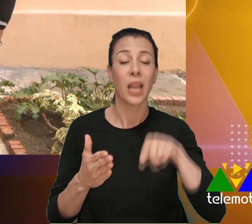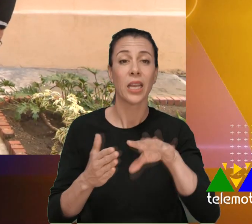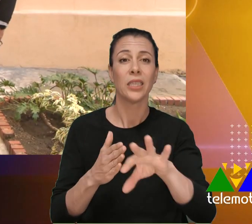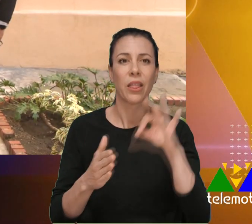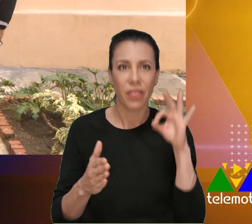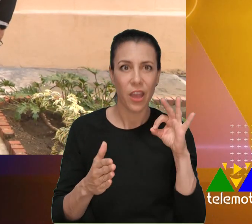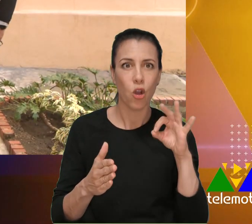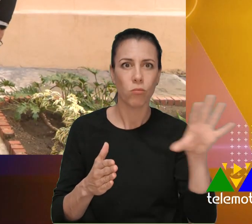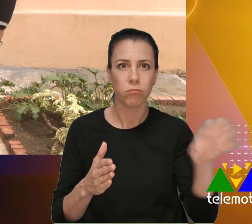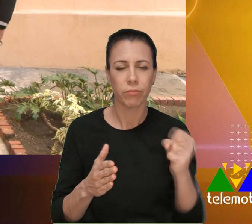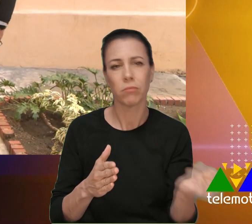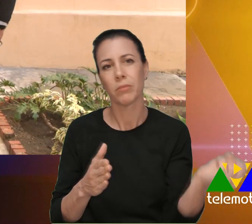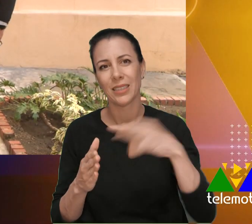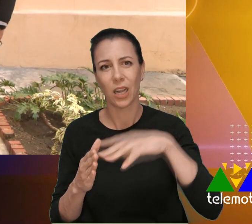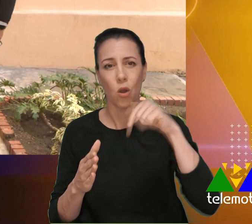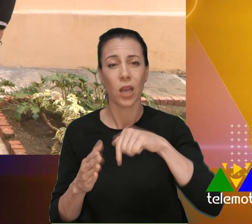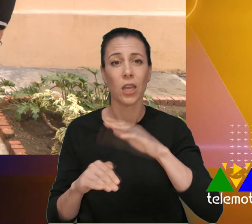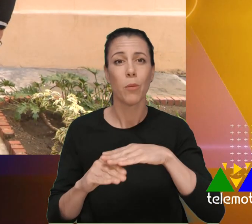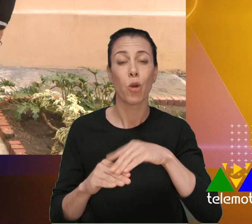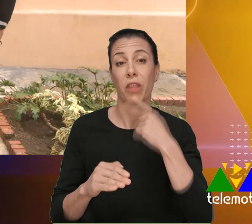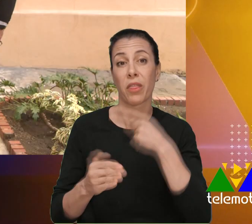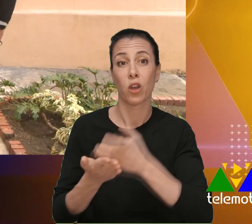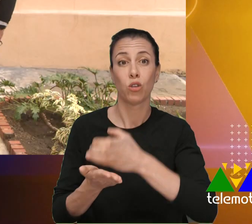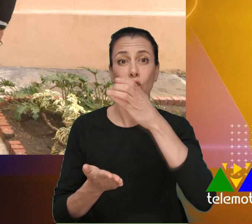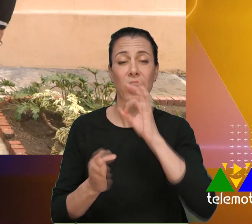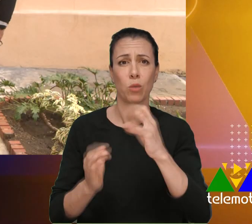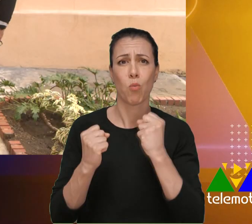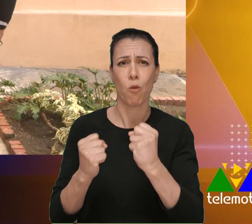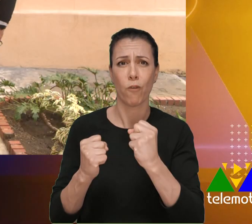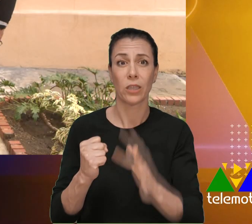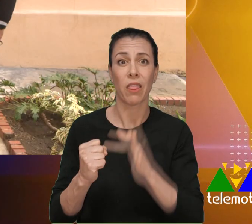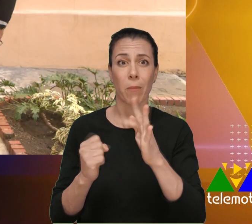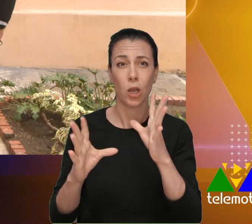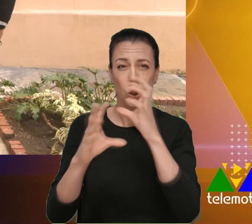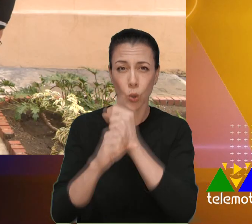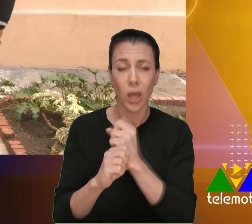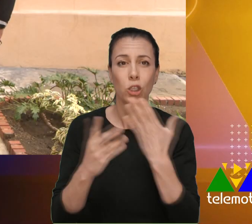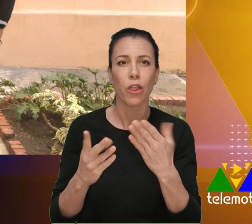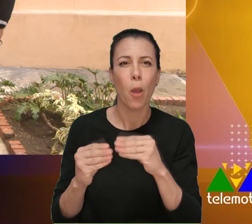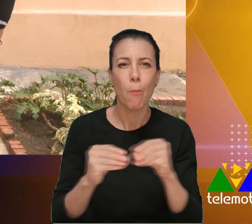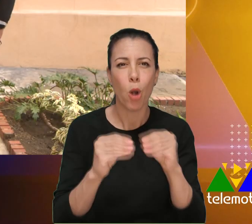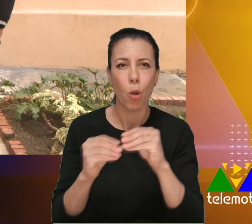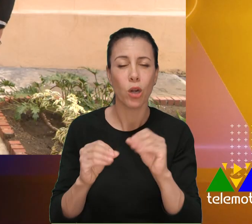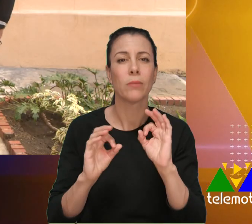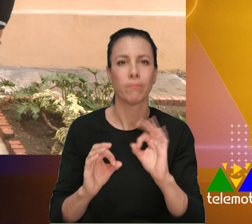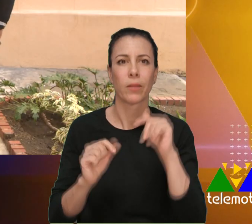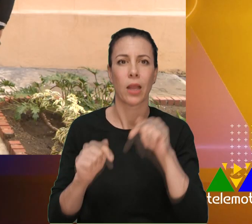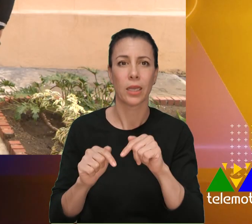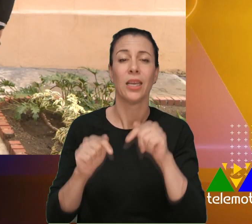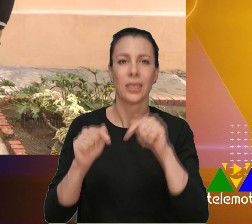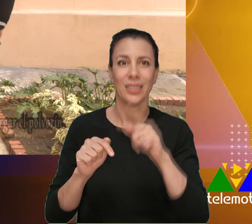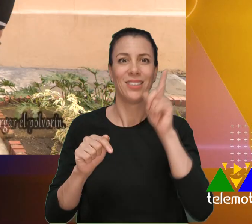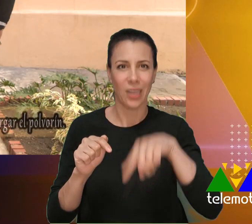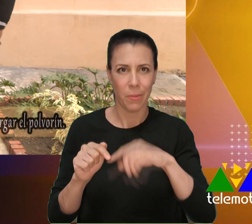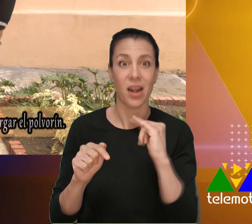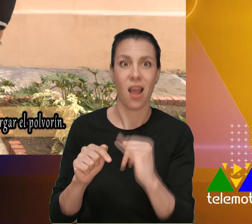decidieron meterlo aquí, porque decían que era una torre muy fuerte, muy oscura, y entonces decidieron meter el polvorín aquí, y aquí estuvo también el